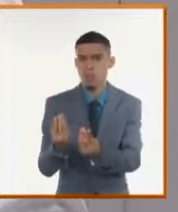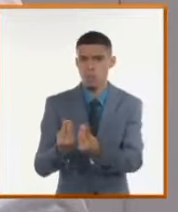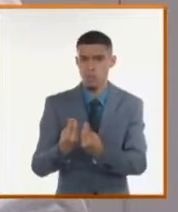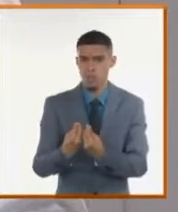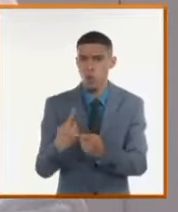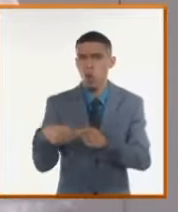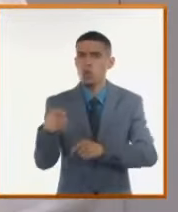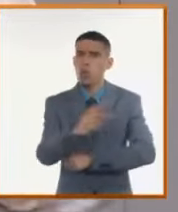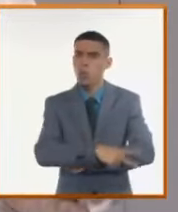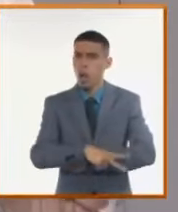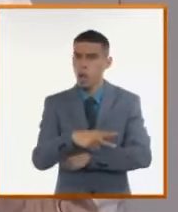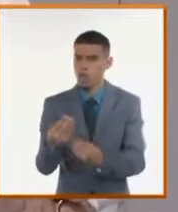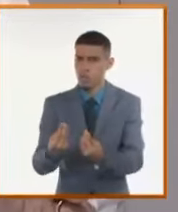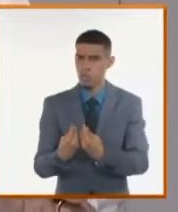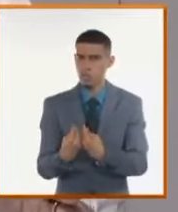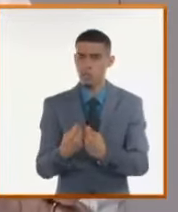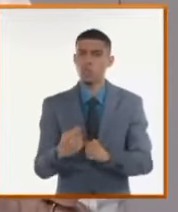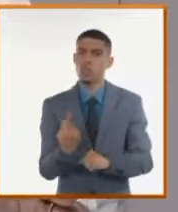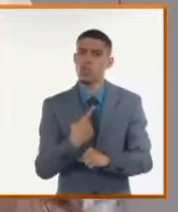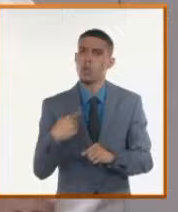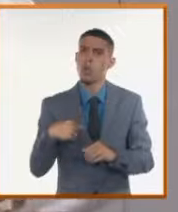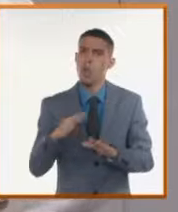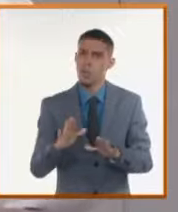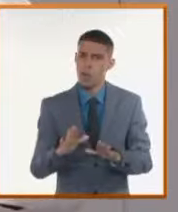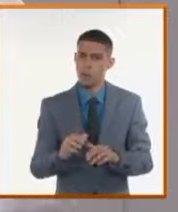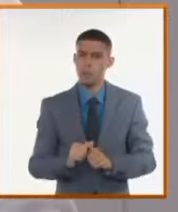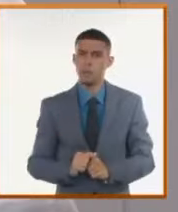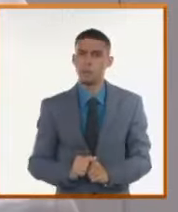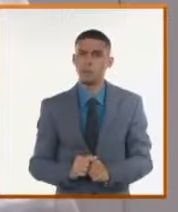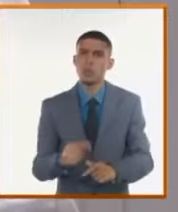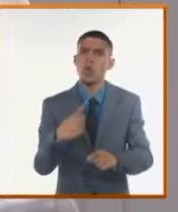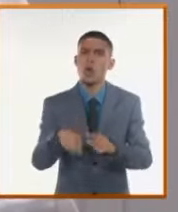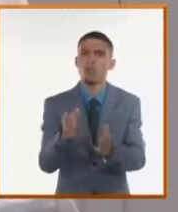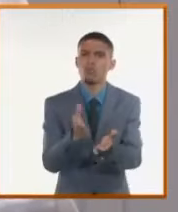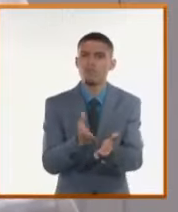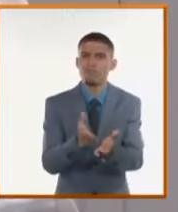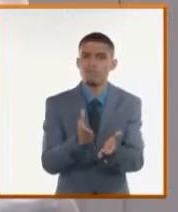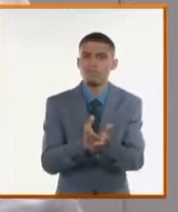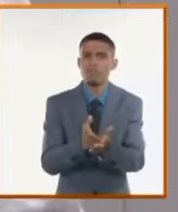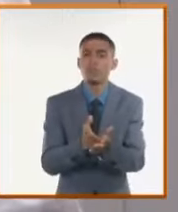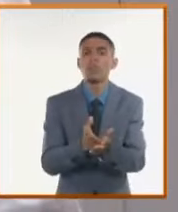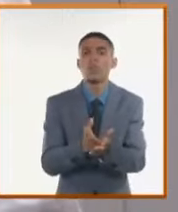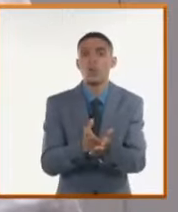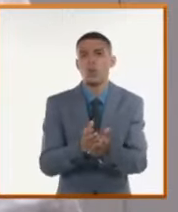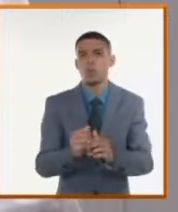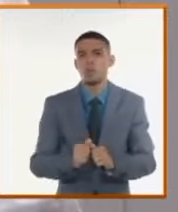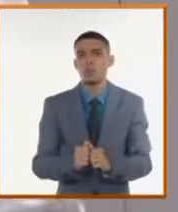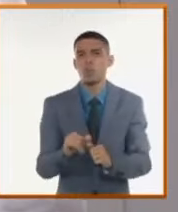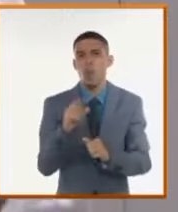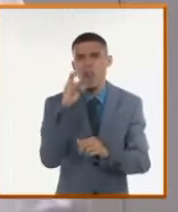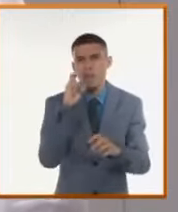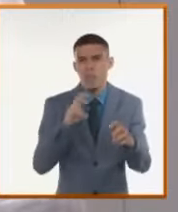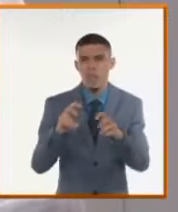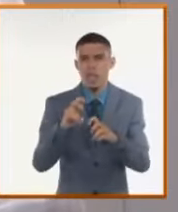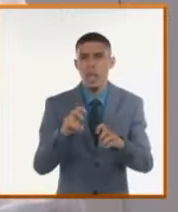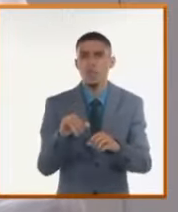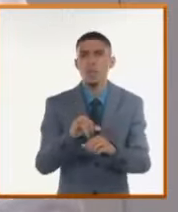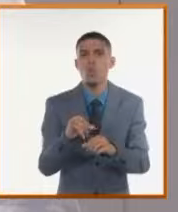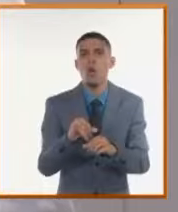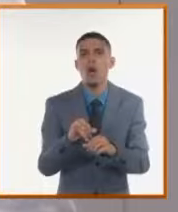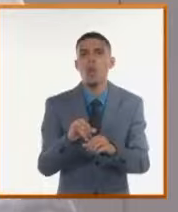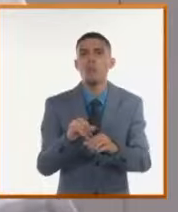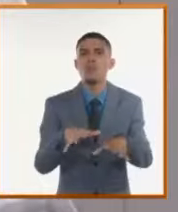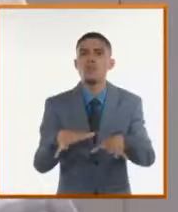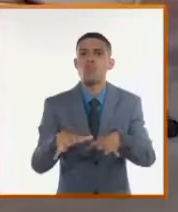el proceso estamos haciendo un estudio para acostar lo más posible los ciclos de transportación de recesión de